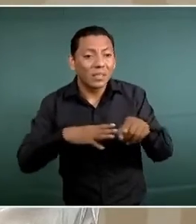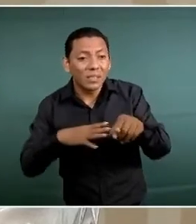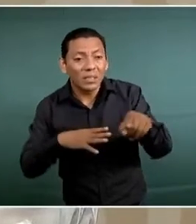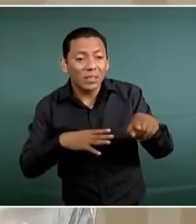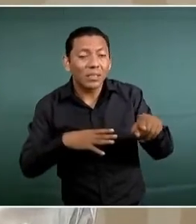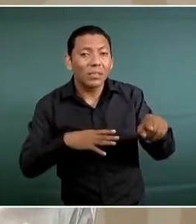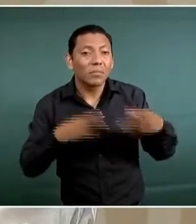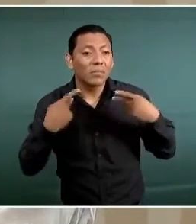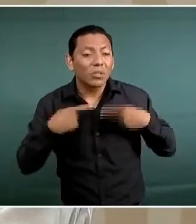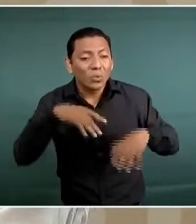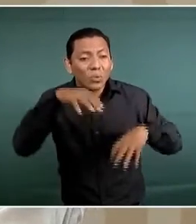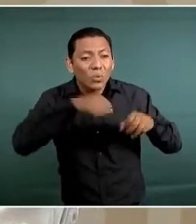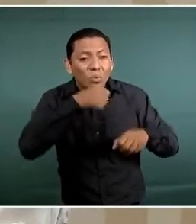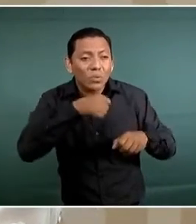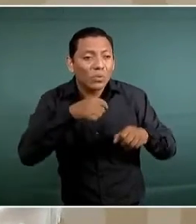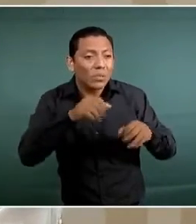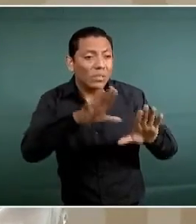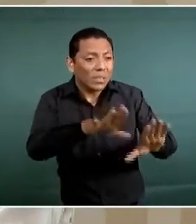en Suecia